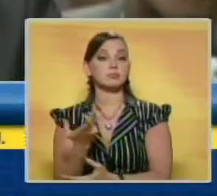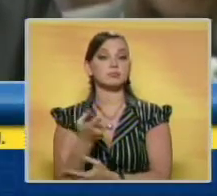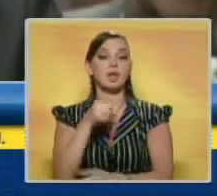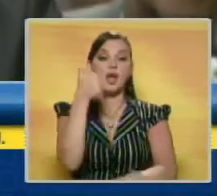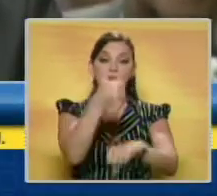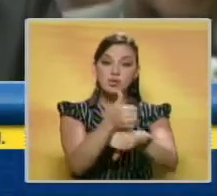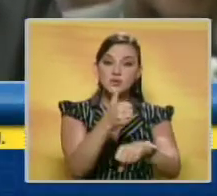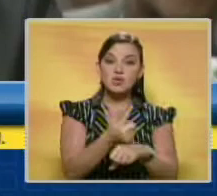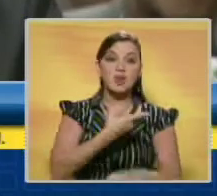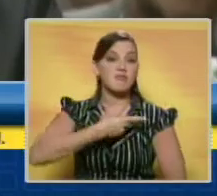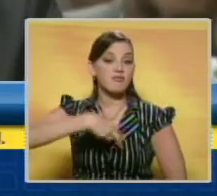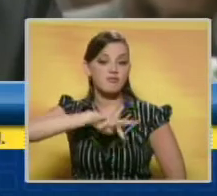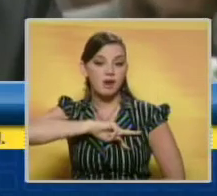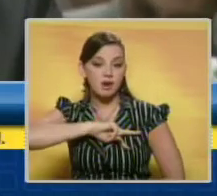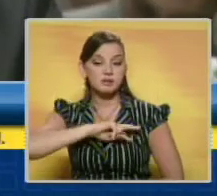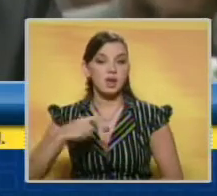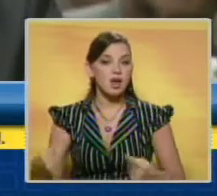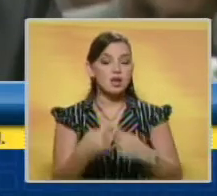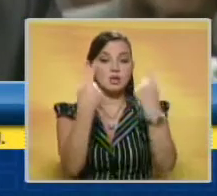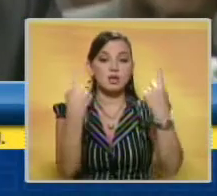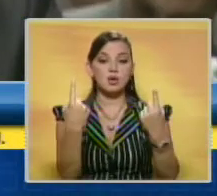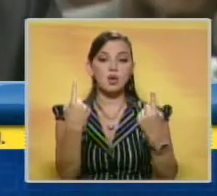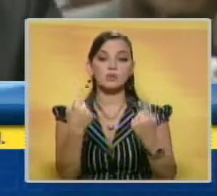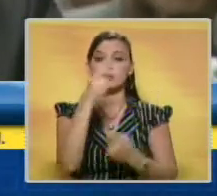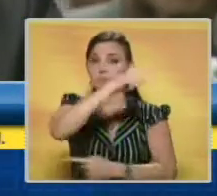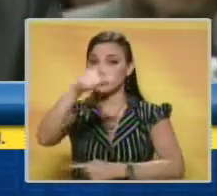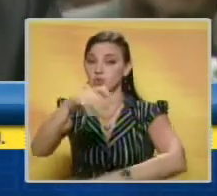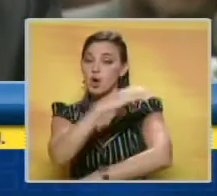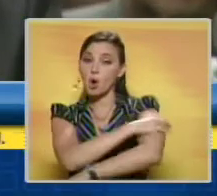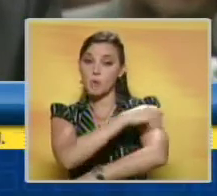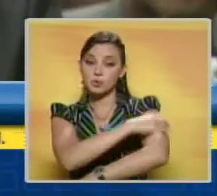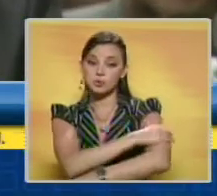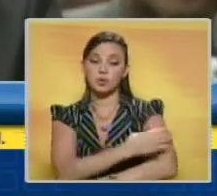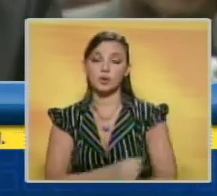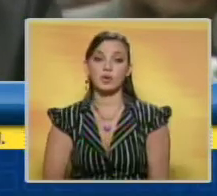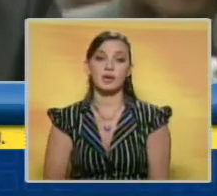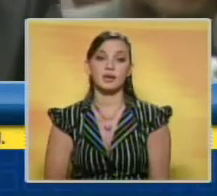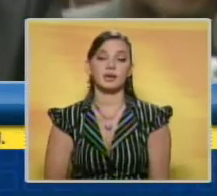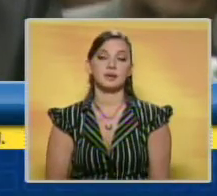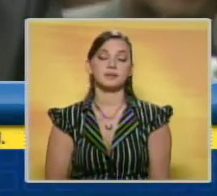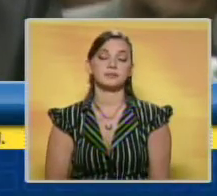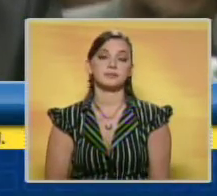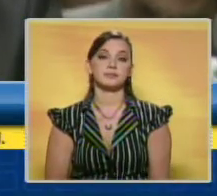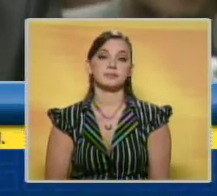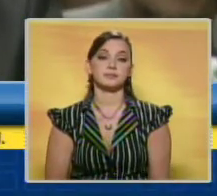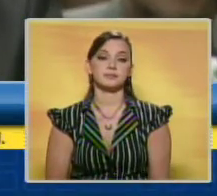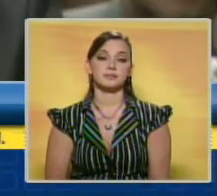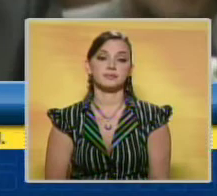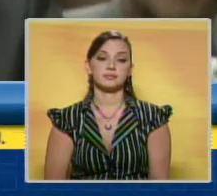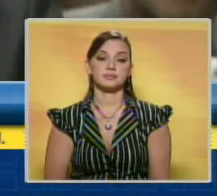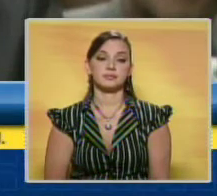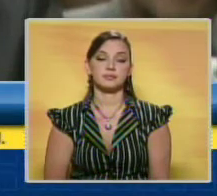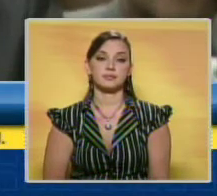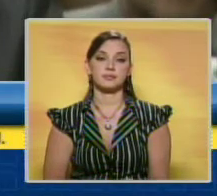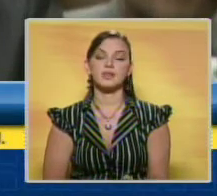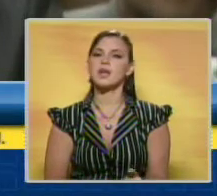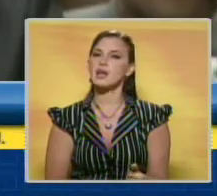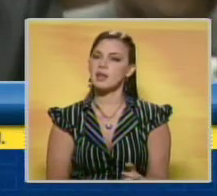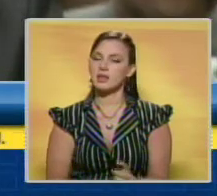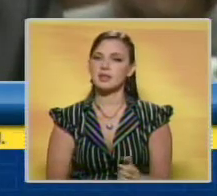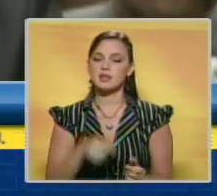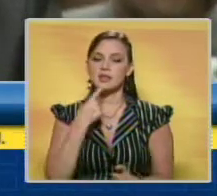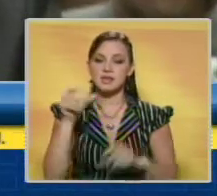acusaciones falsas en contra de opositores clave, un socavamiento sistemático